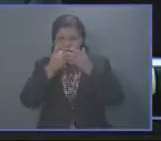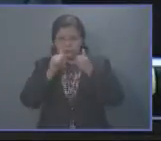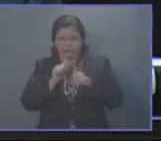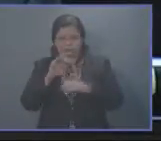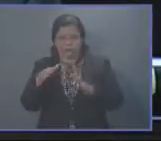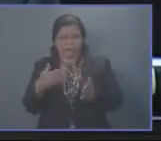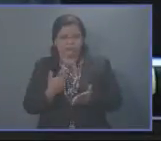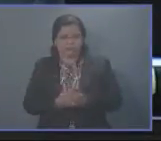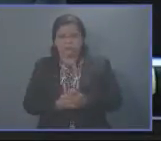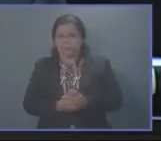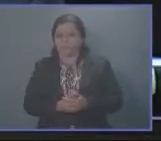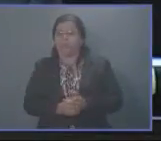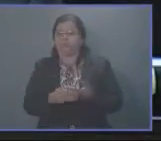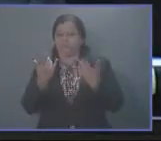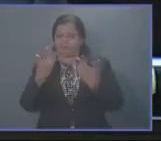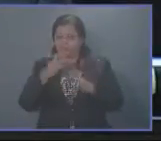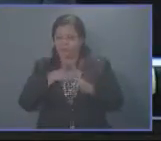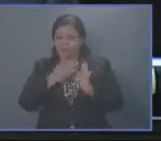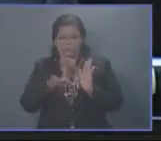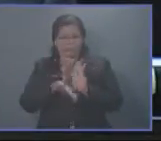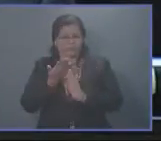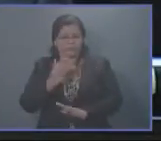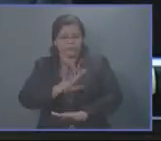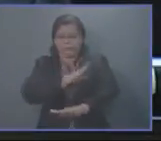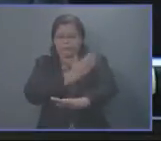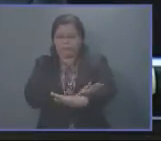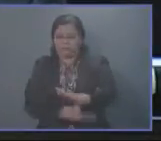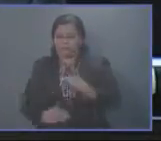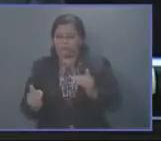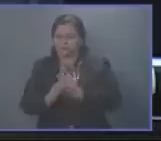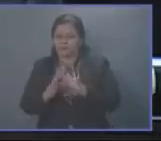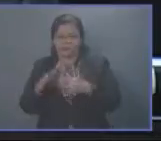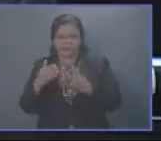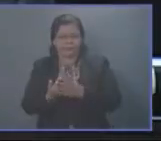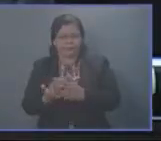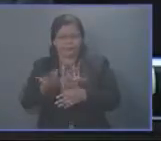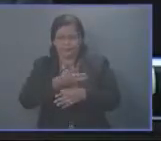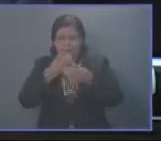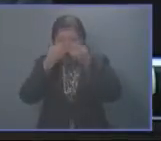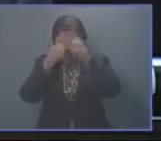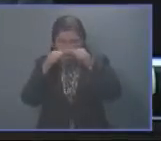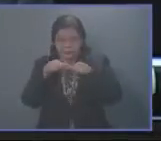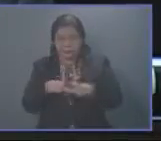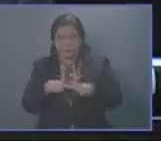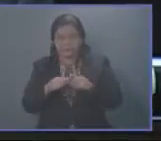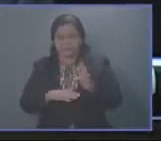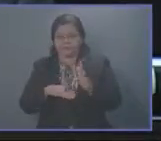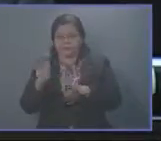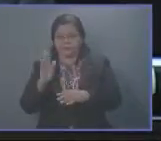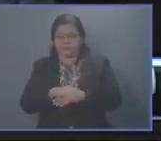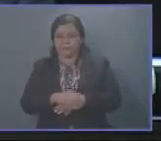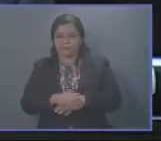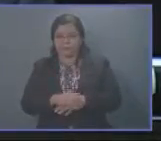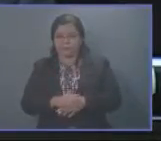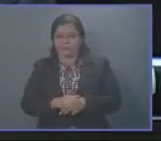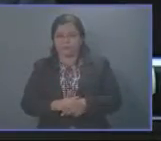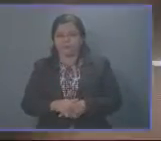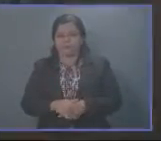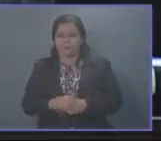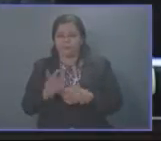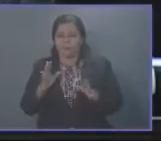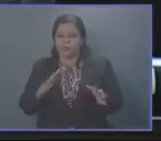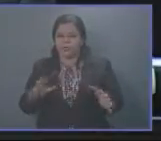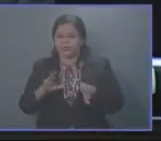Santa Ana, donde tiene más fuerza, sino también a otros sectores del país, donde podemos ver que ha